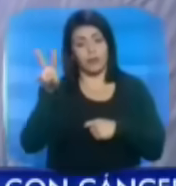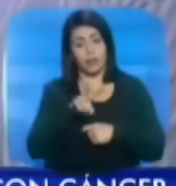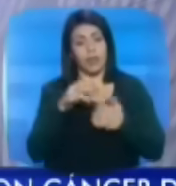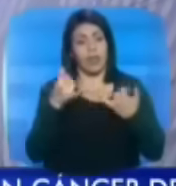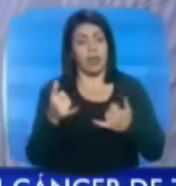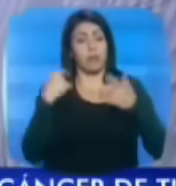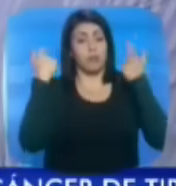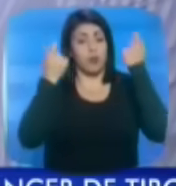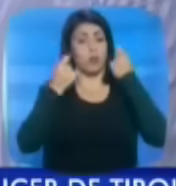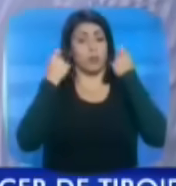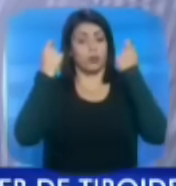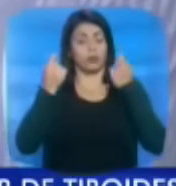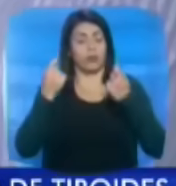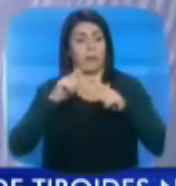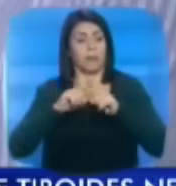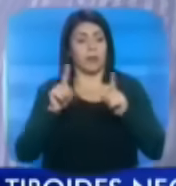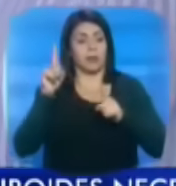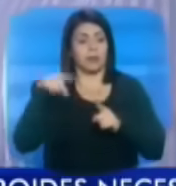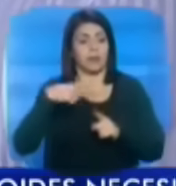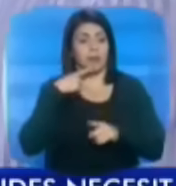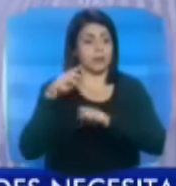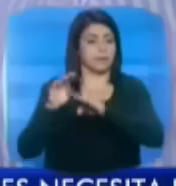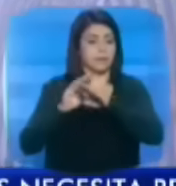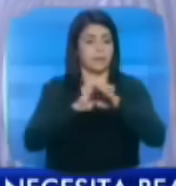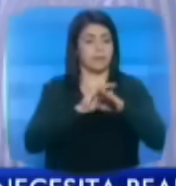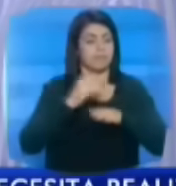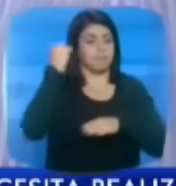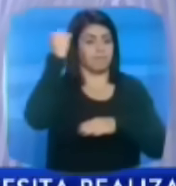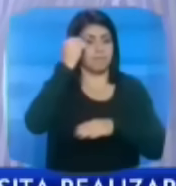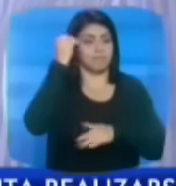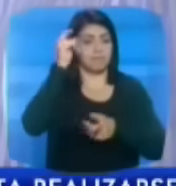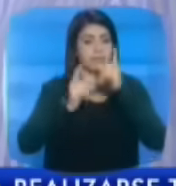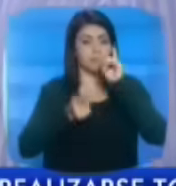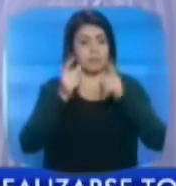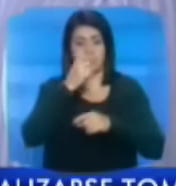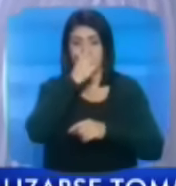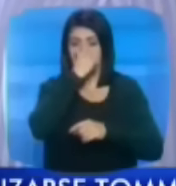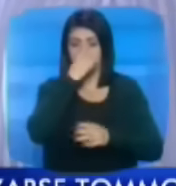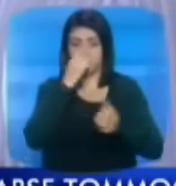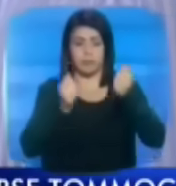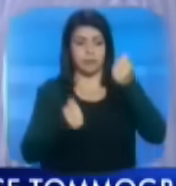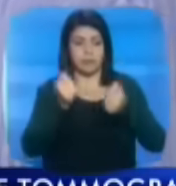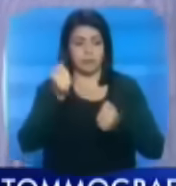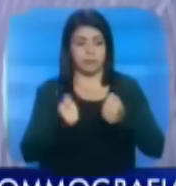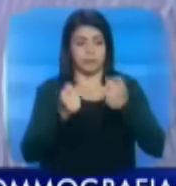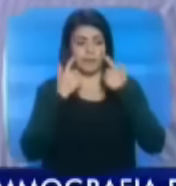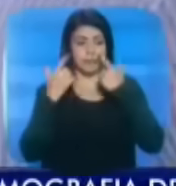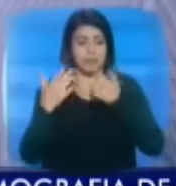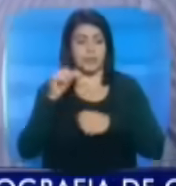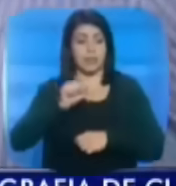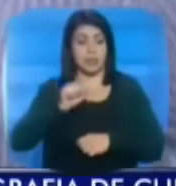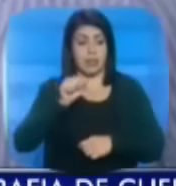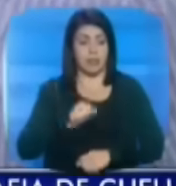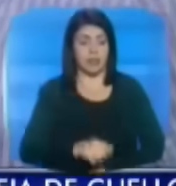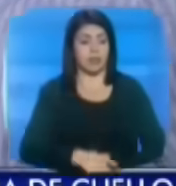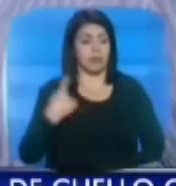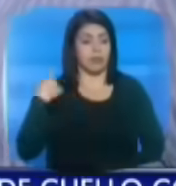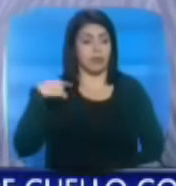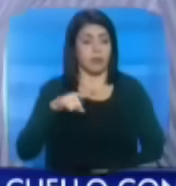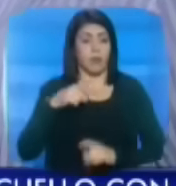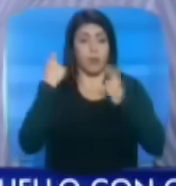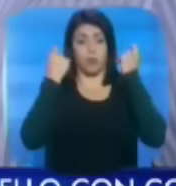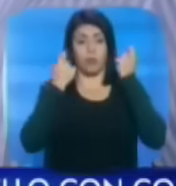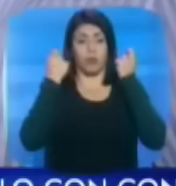hay una promoción, pero además es un llamado a la reflexión a algunos conductores de Toyota, ¿no es así? Sí, ciertamente tenemos ahorita